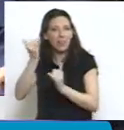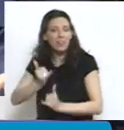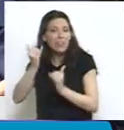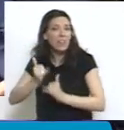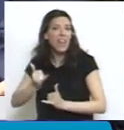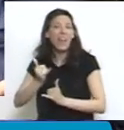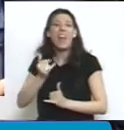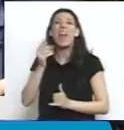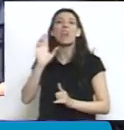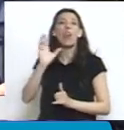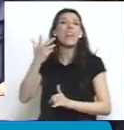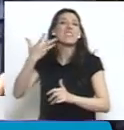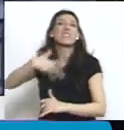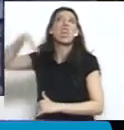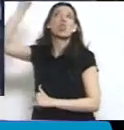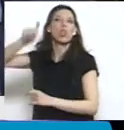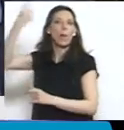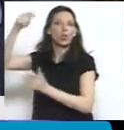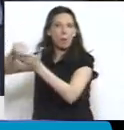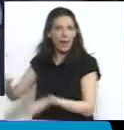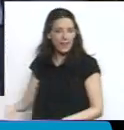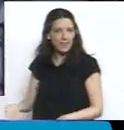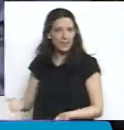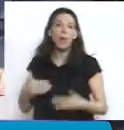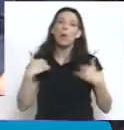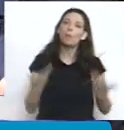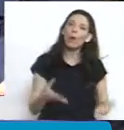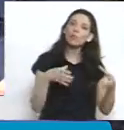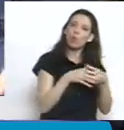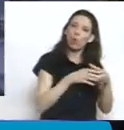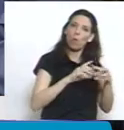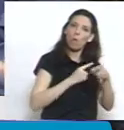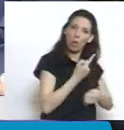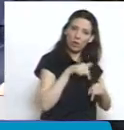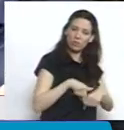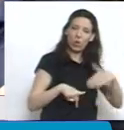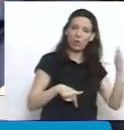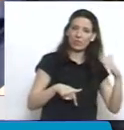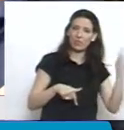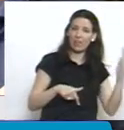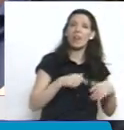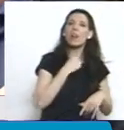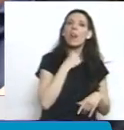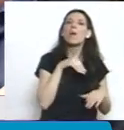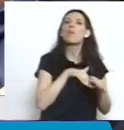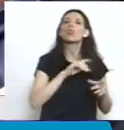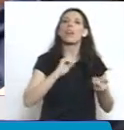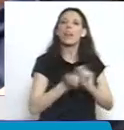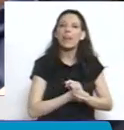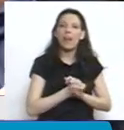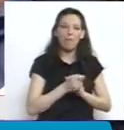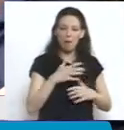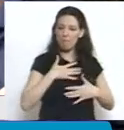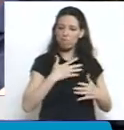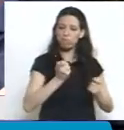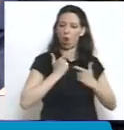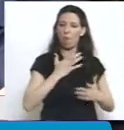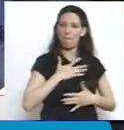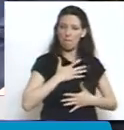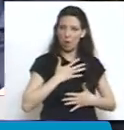negocios con la banca privada. Por eso, desde el Frente de Izquierda planteamos la medida de la nacionalización de la banca.